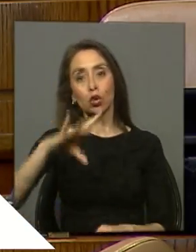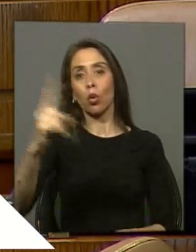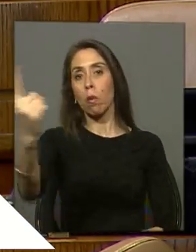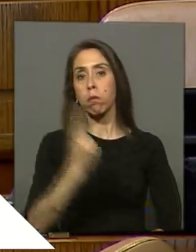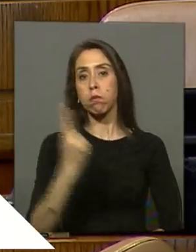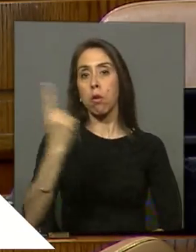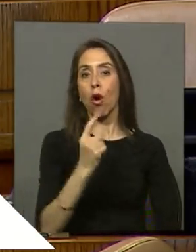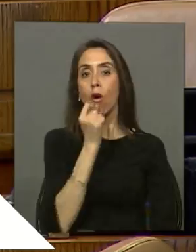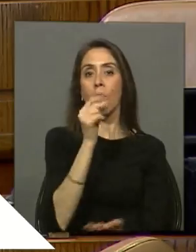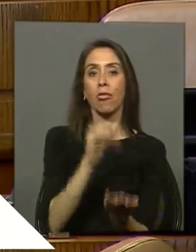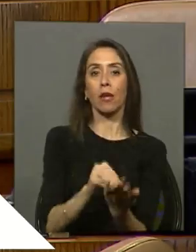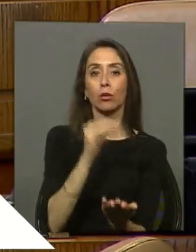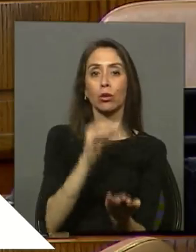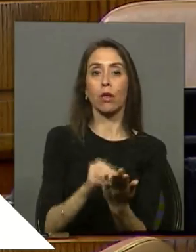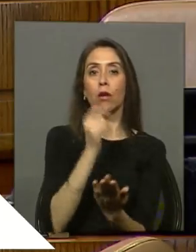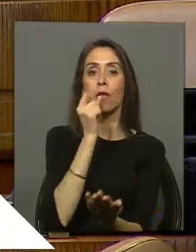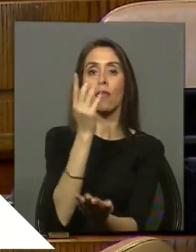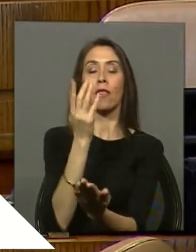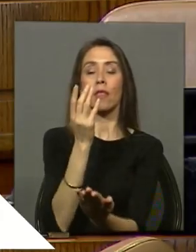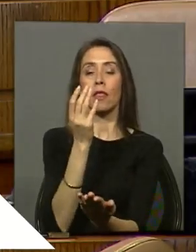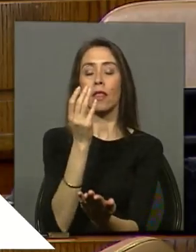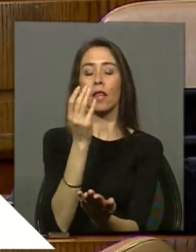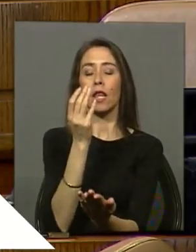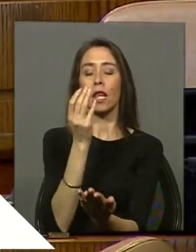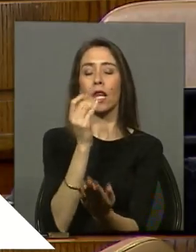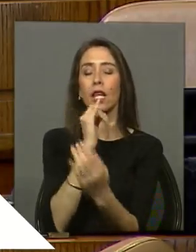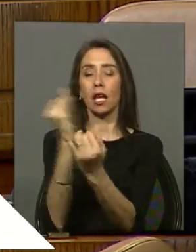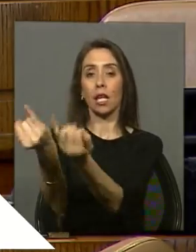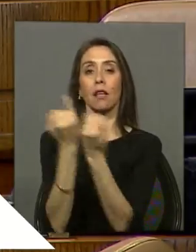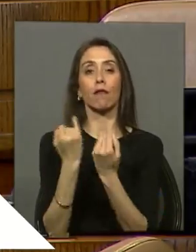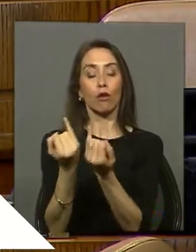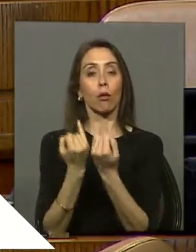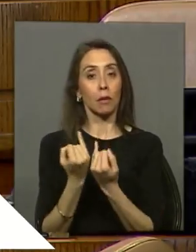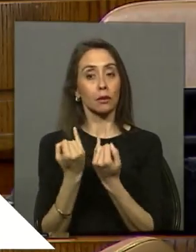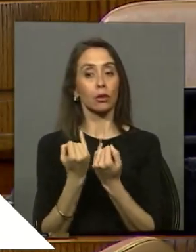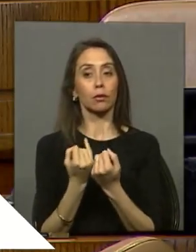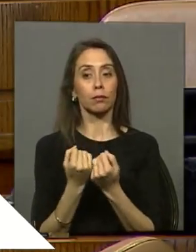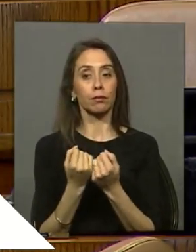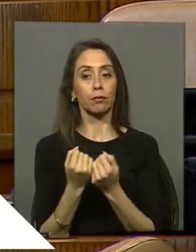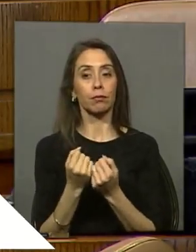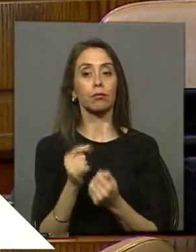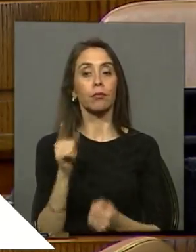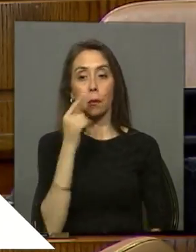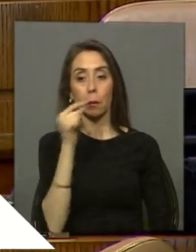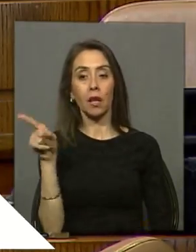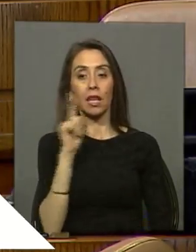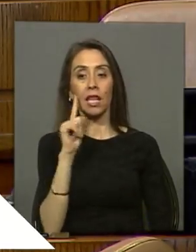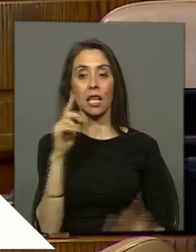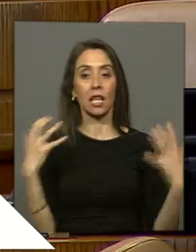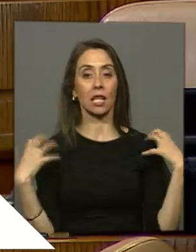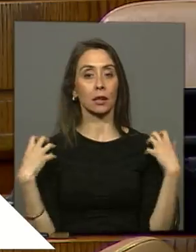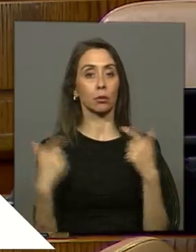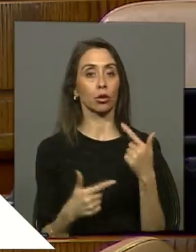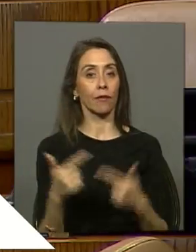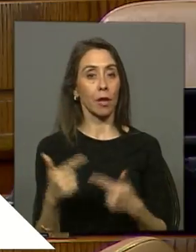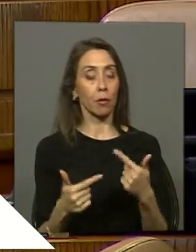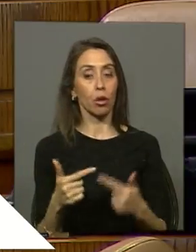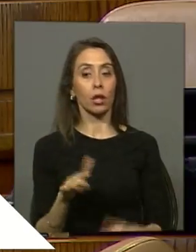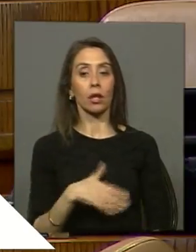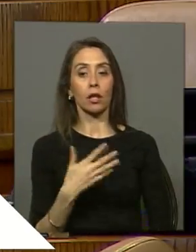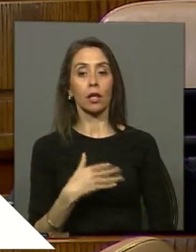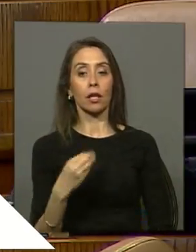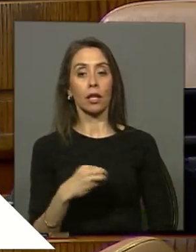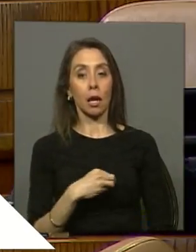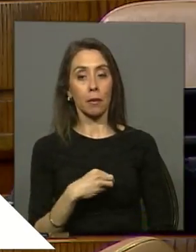situación a través de demanda a través de información que le llegó y por eso creo que tiene responsabilidad política yo lamento